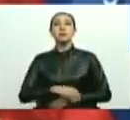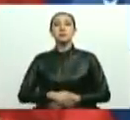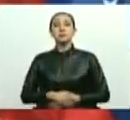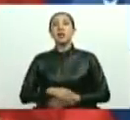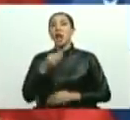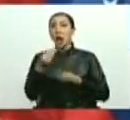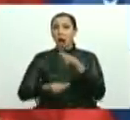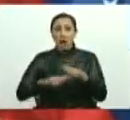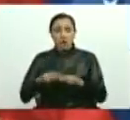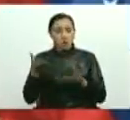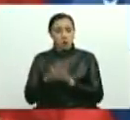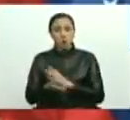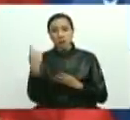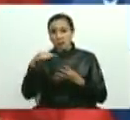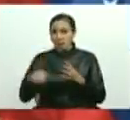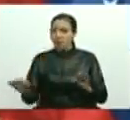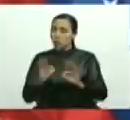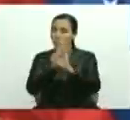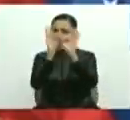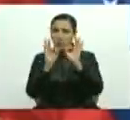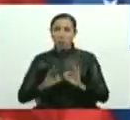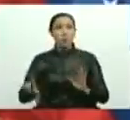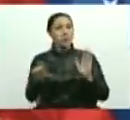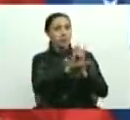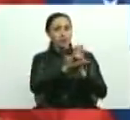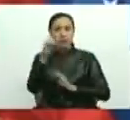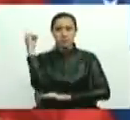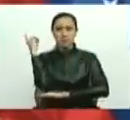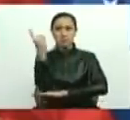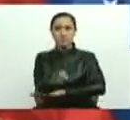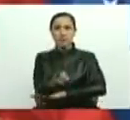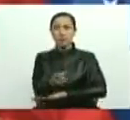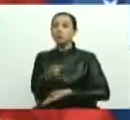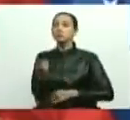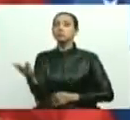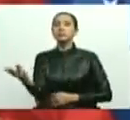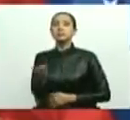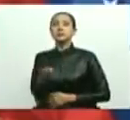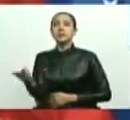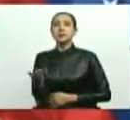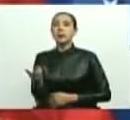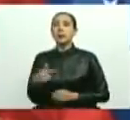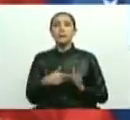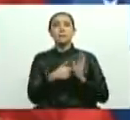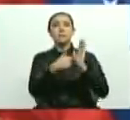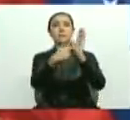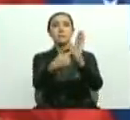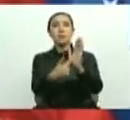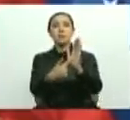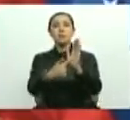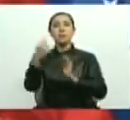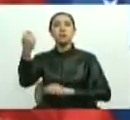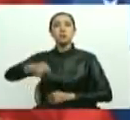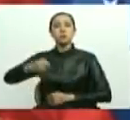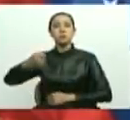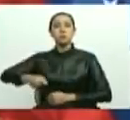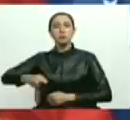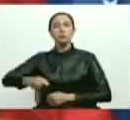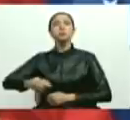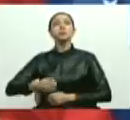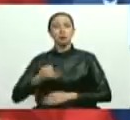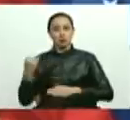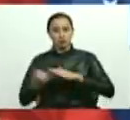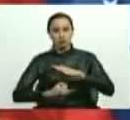cumpliéndose con todas las formalidades de ley, estas personas fueron presentadas ante los órganos